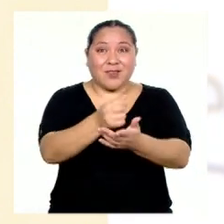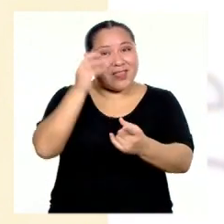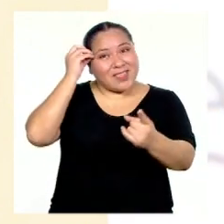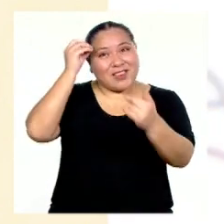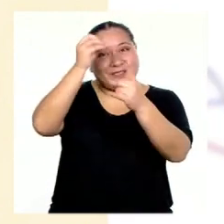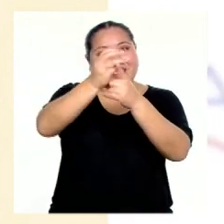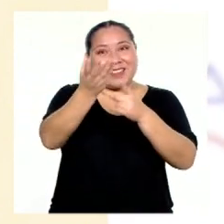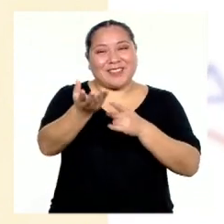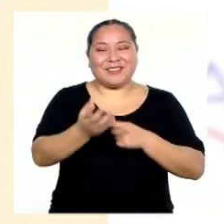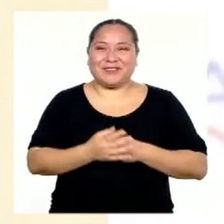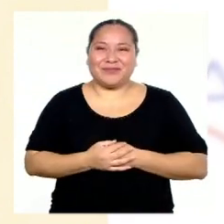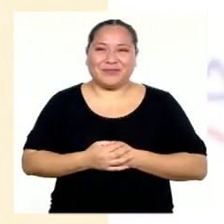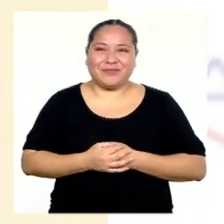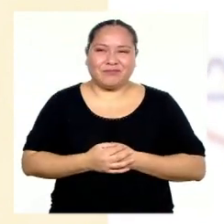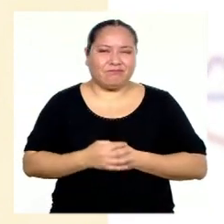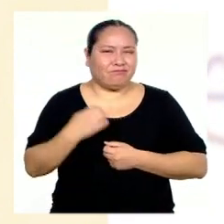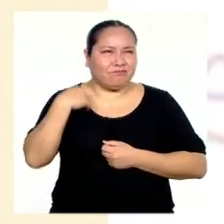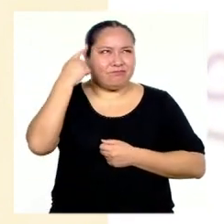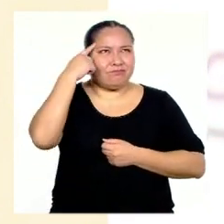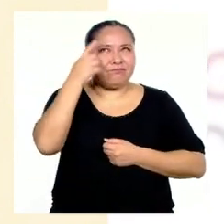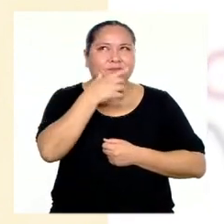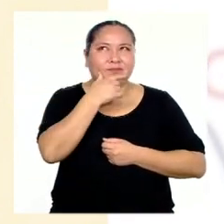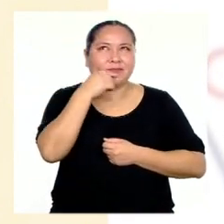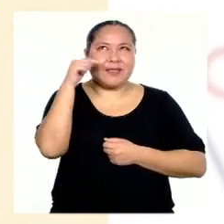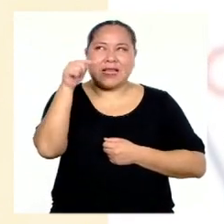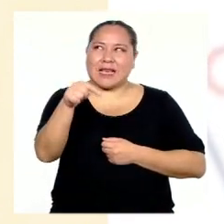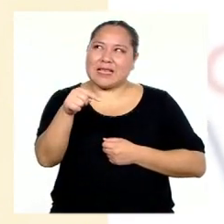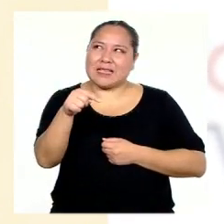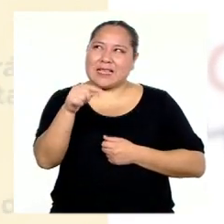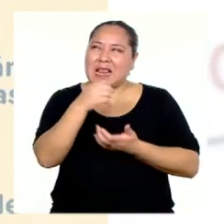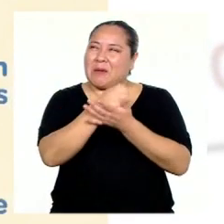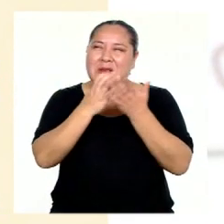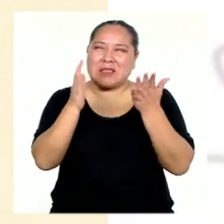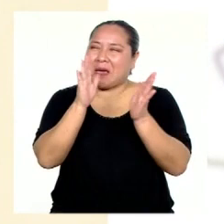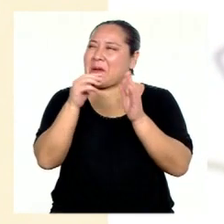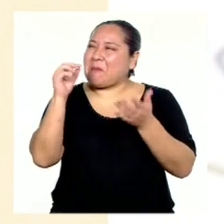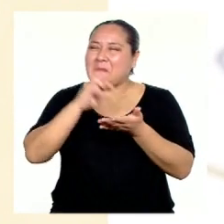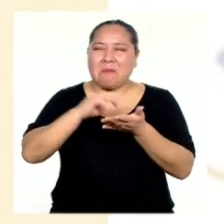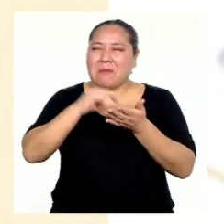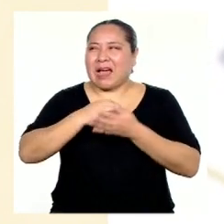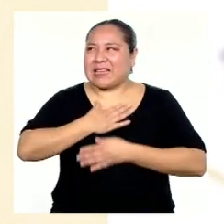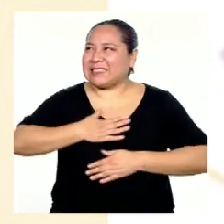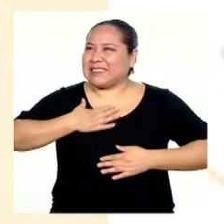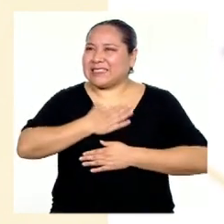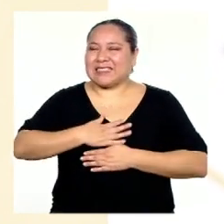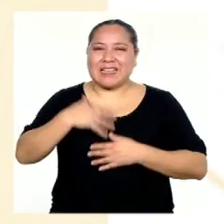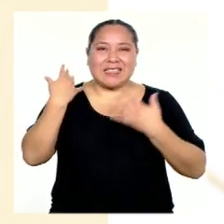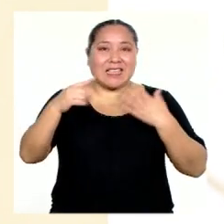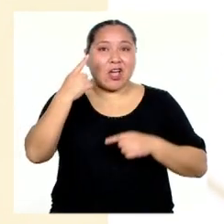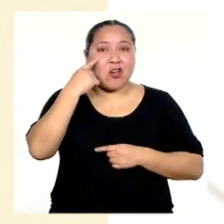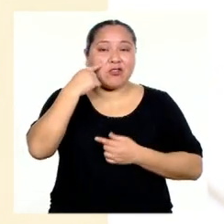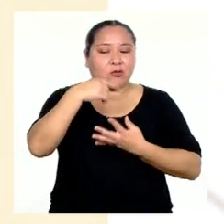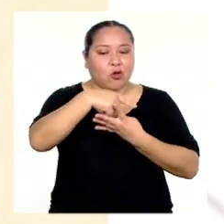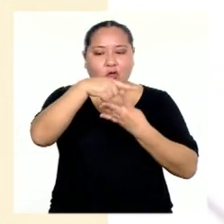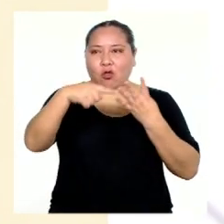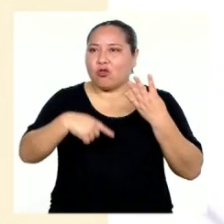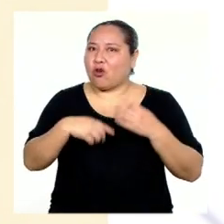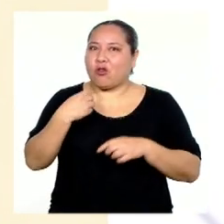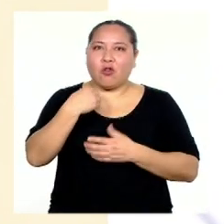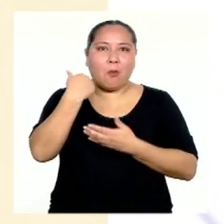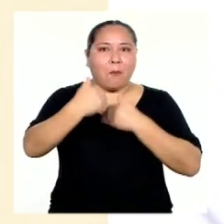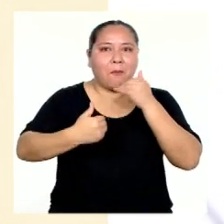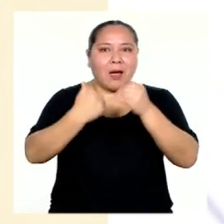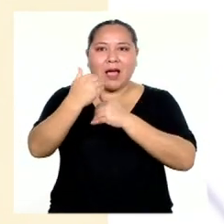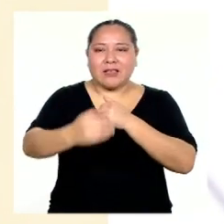objetivo? Creo que esa va a ser la parte más divertida. Ahora ya conocemos todos los pasos que vamos a seguir